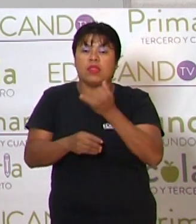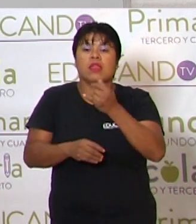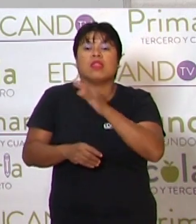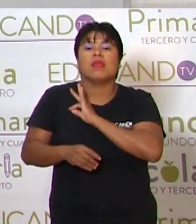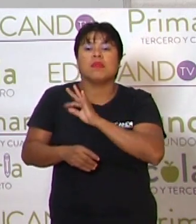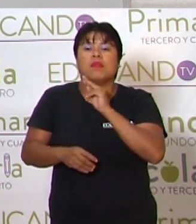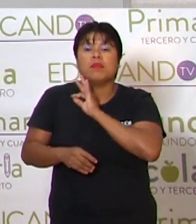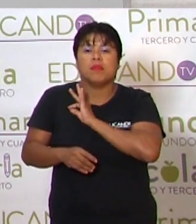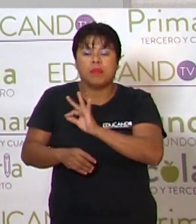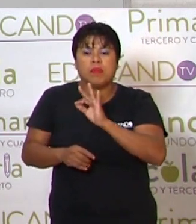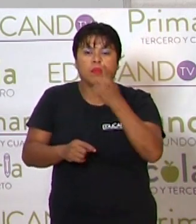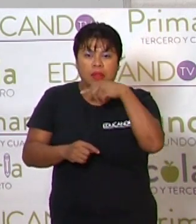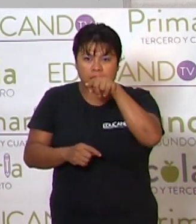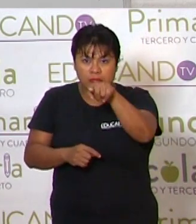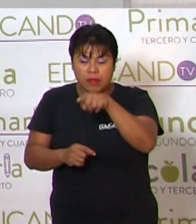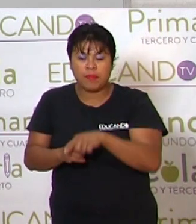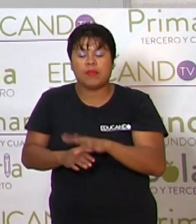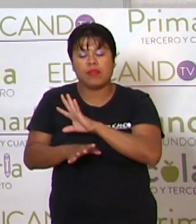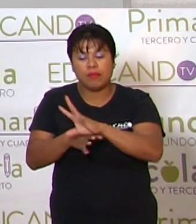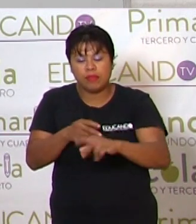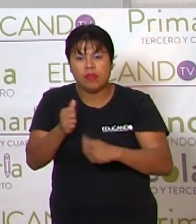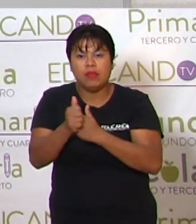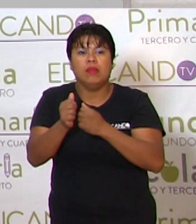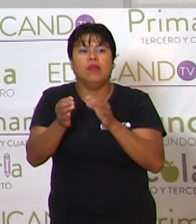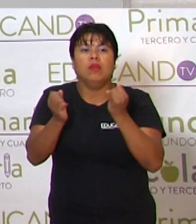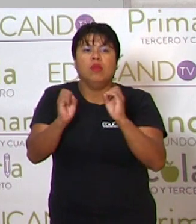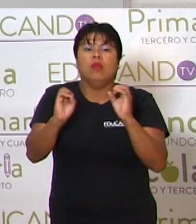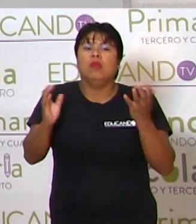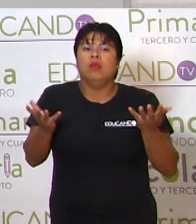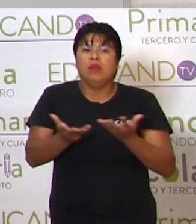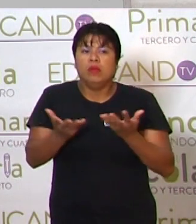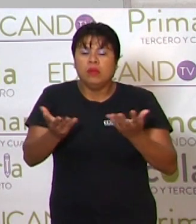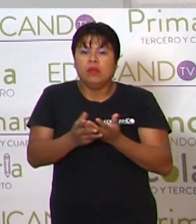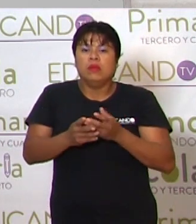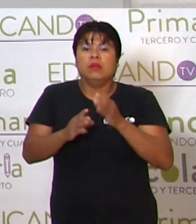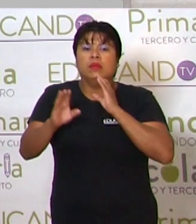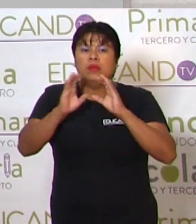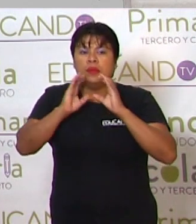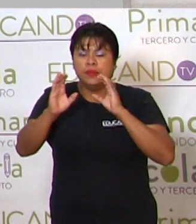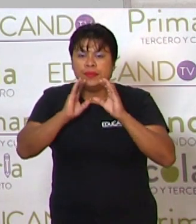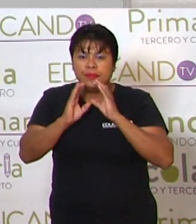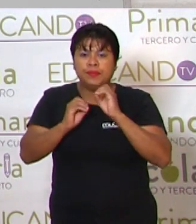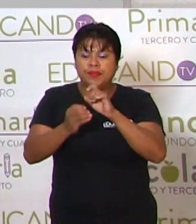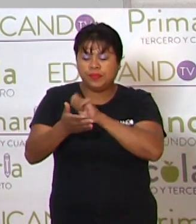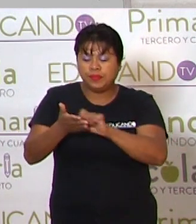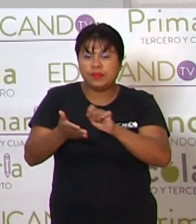te permitan a ti reformular o hacer la